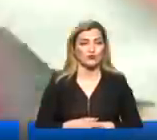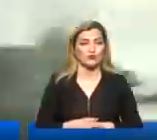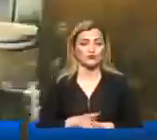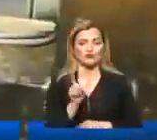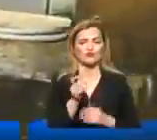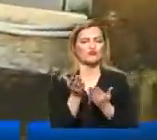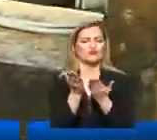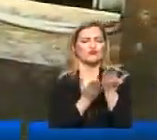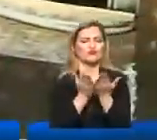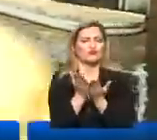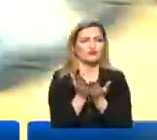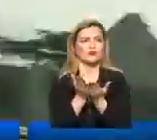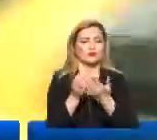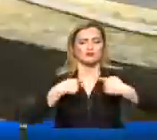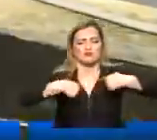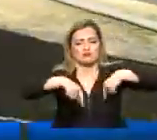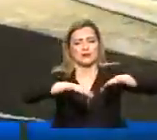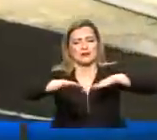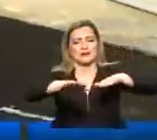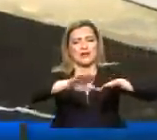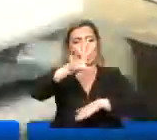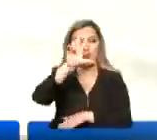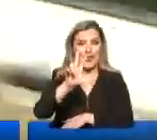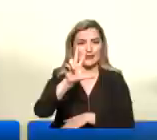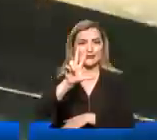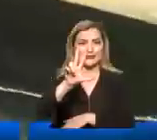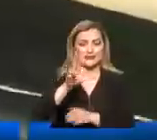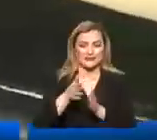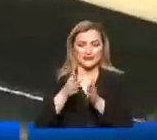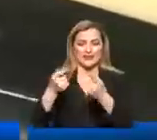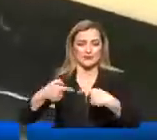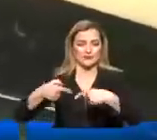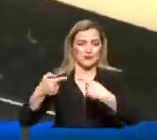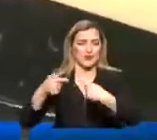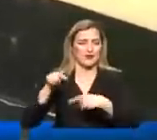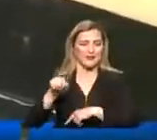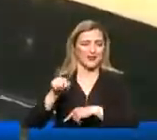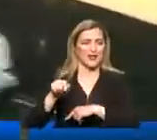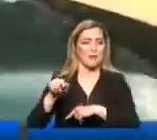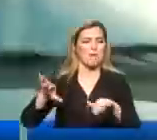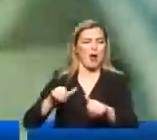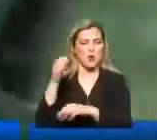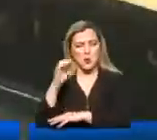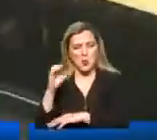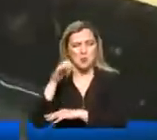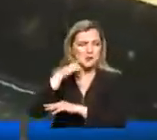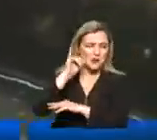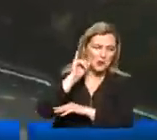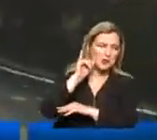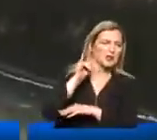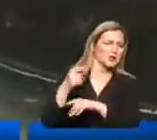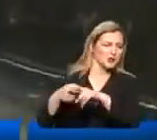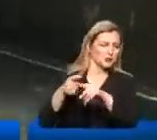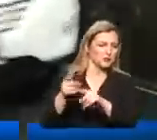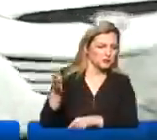le sirve para transitar por las 3 vías que acabo de decir y por todas las vías de panavial adicionalmente. Hay